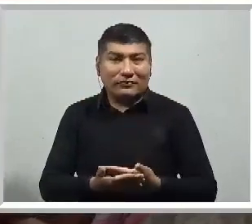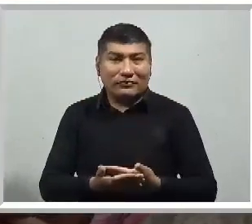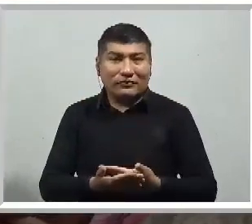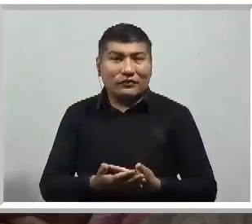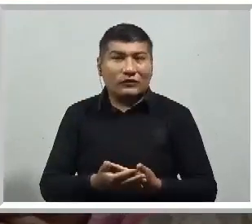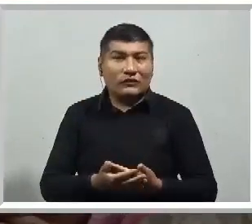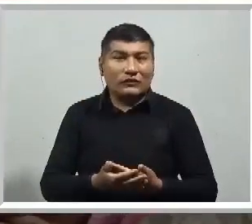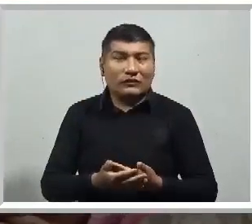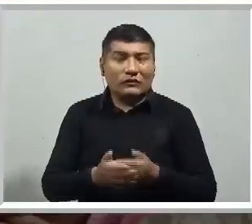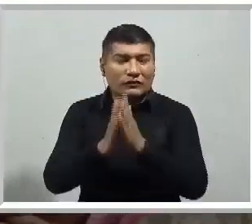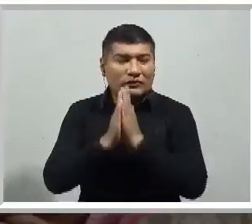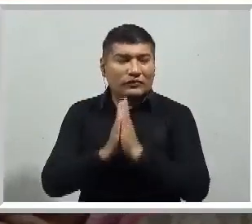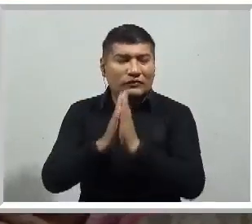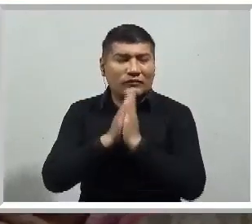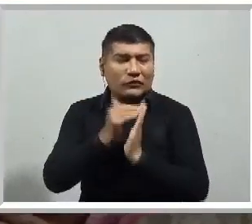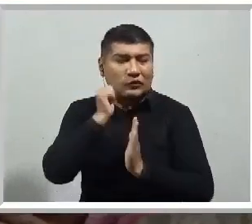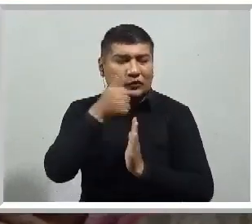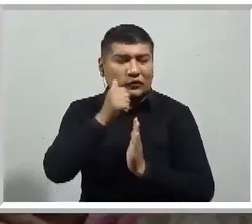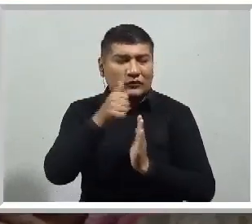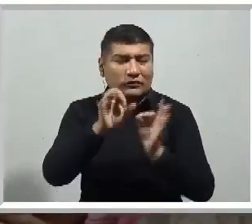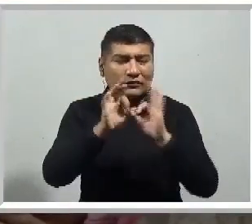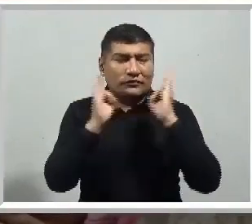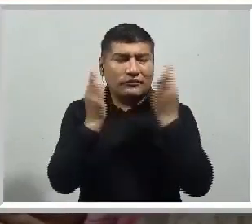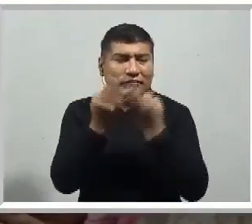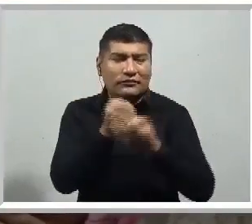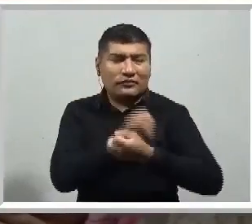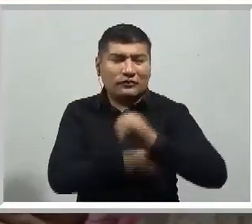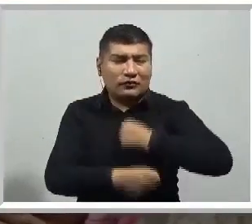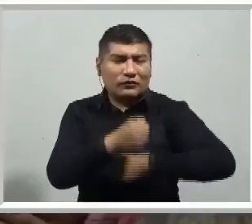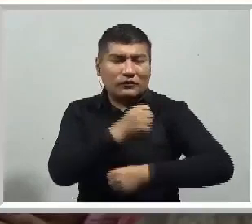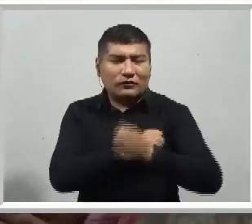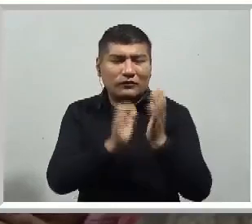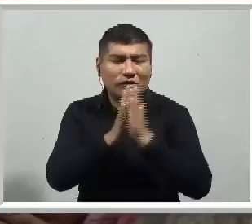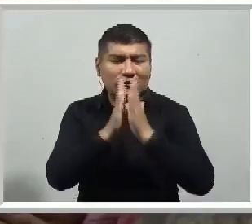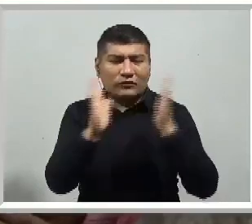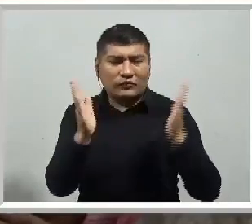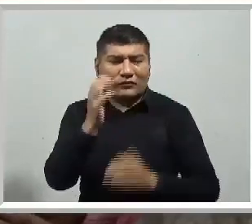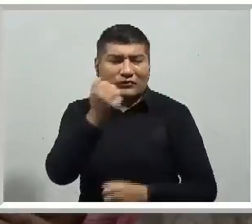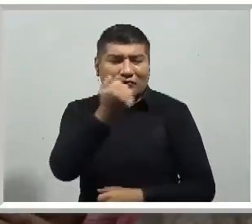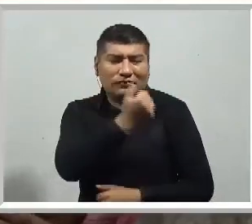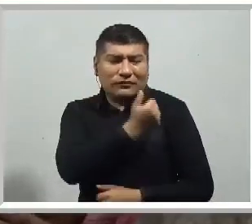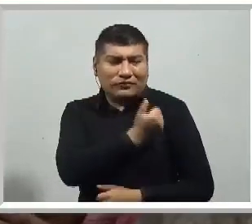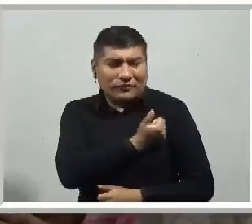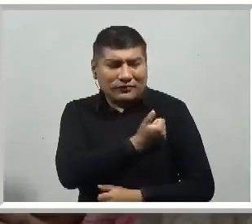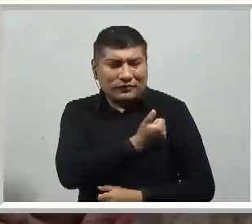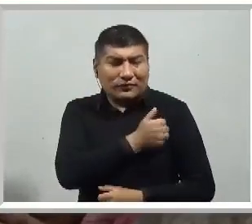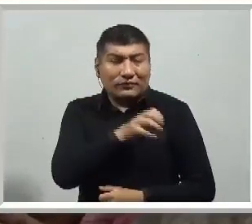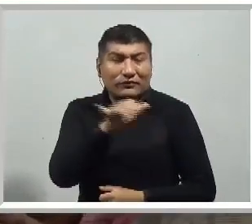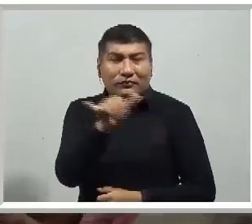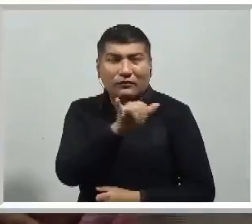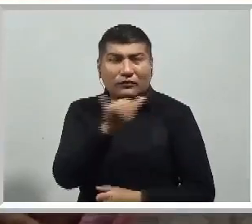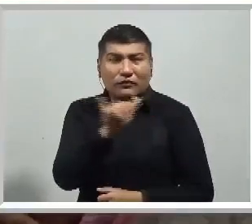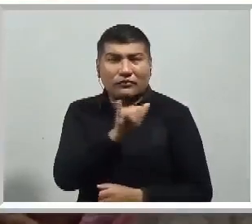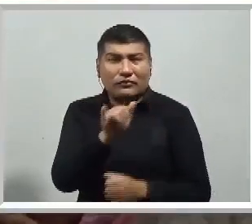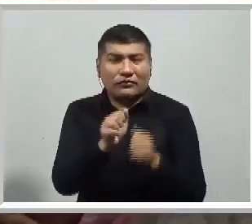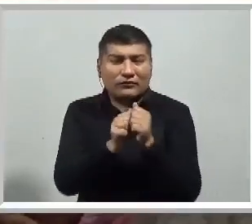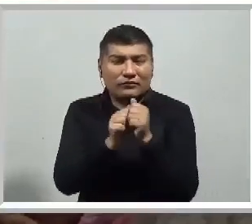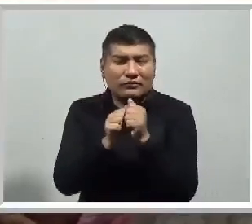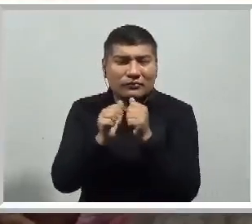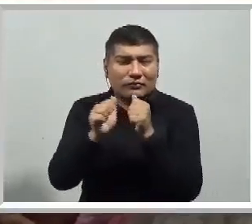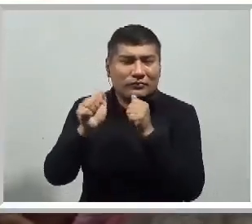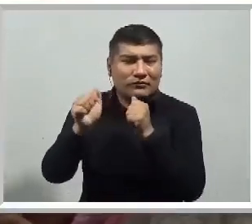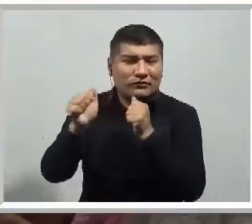Constante oración de familias que sufren tantas heridas como la separación,